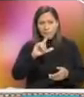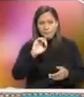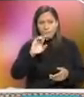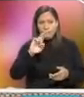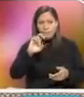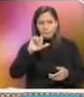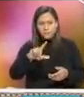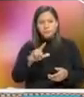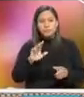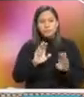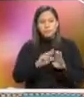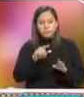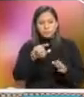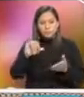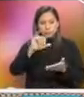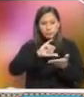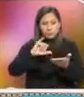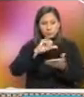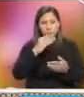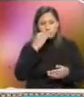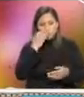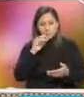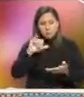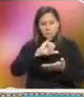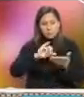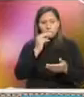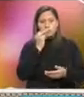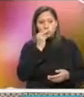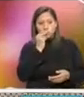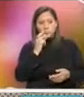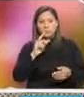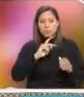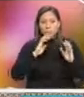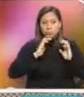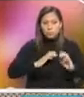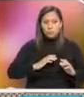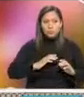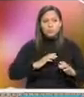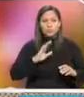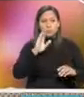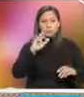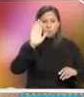L'Oréal, están hechos a base de aceites de flores y aceites de nueces que el cuerpo reconoce como